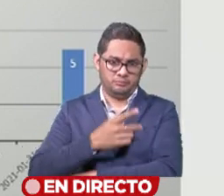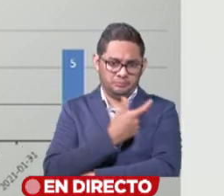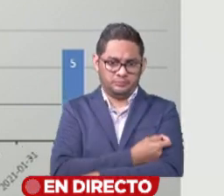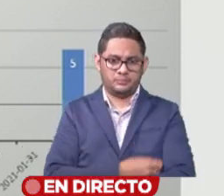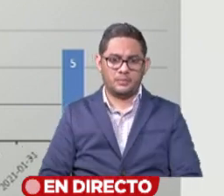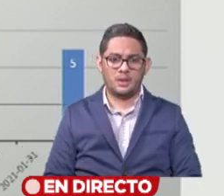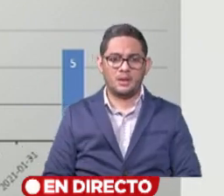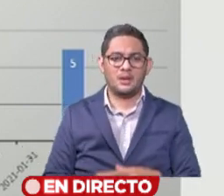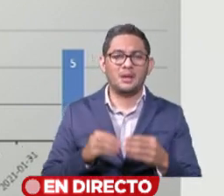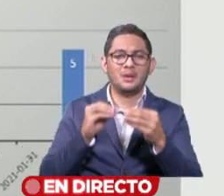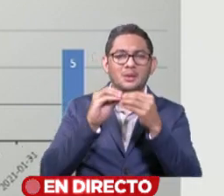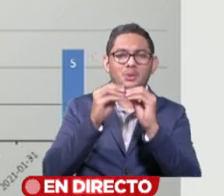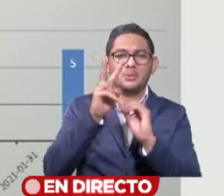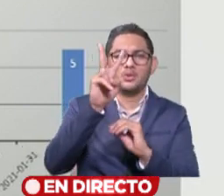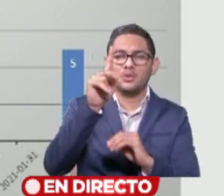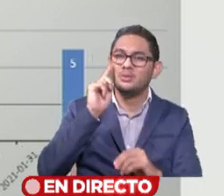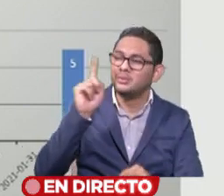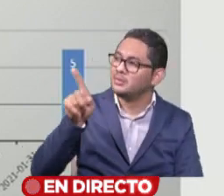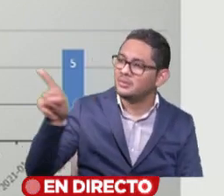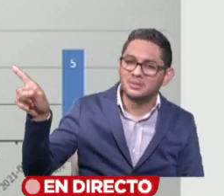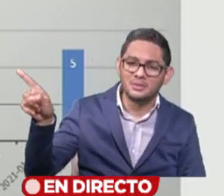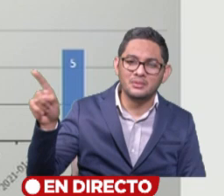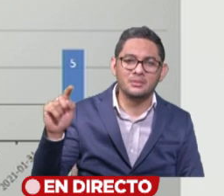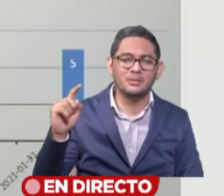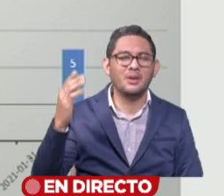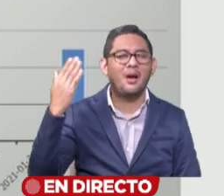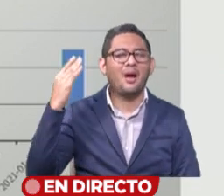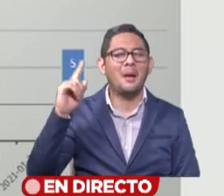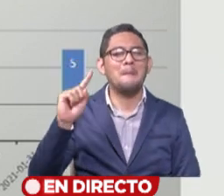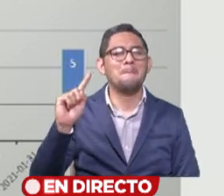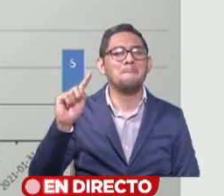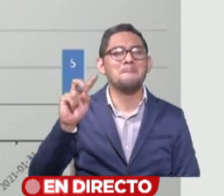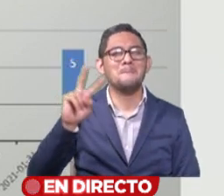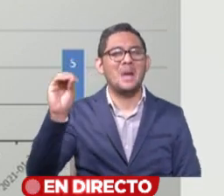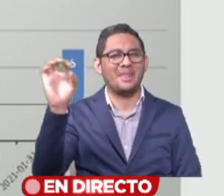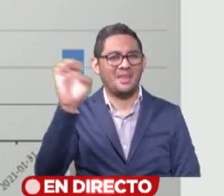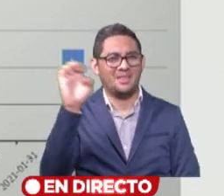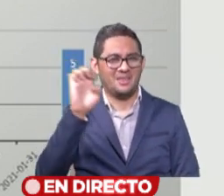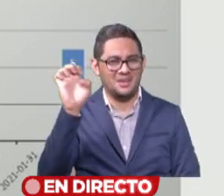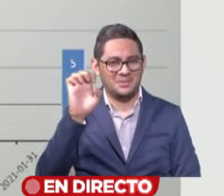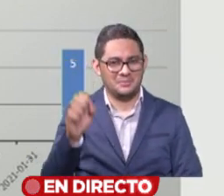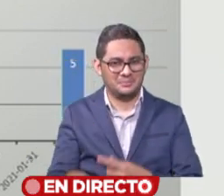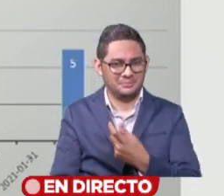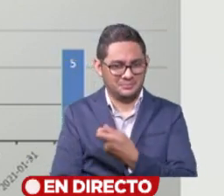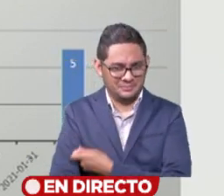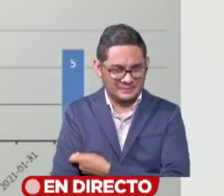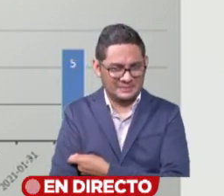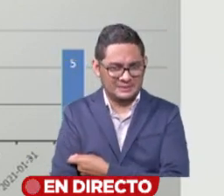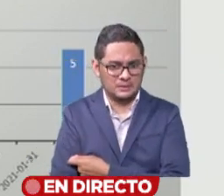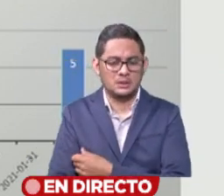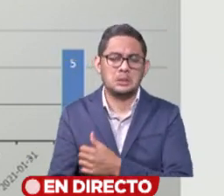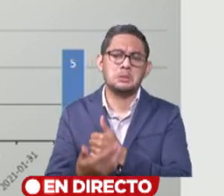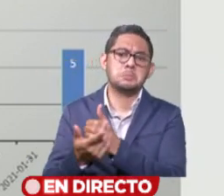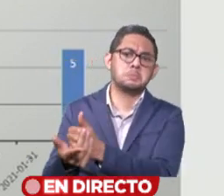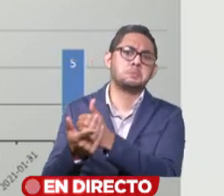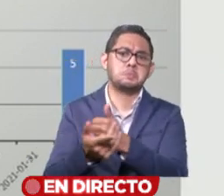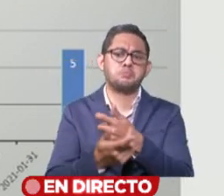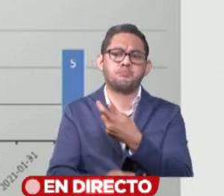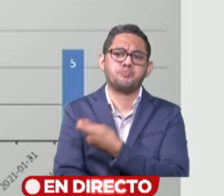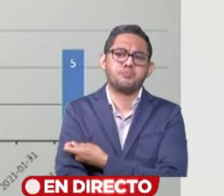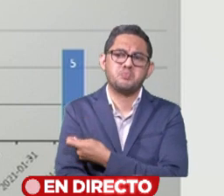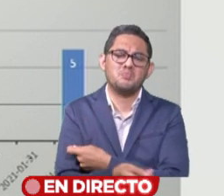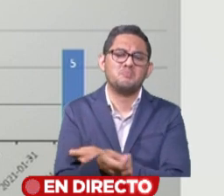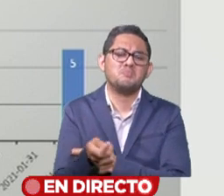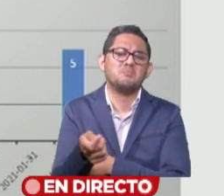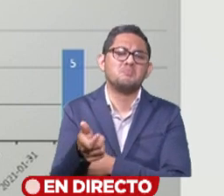columna, con el número 2, es el primer día de vacunación. Eso fue el 20 de enero, donde se vacunaron un número muy